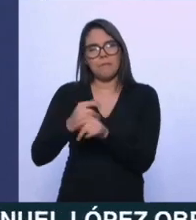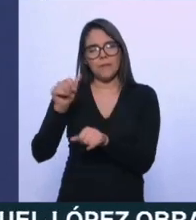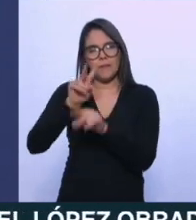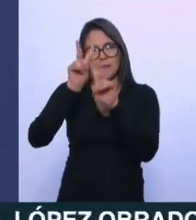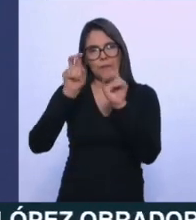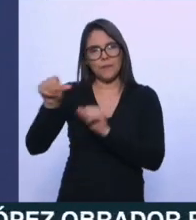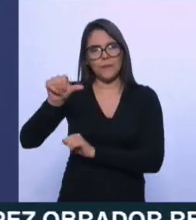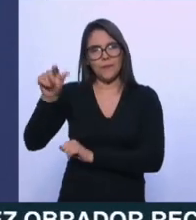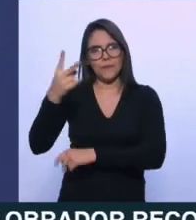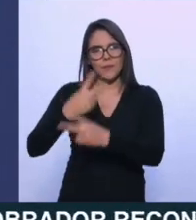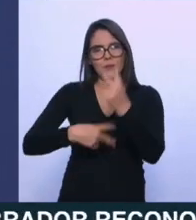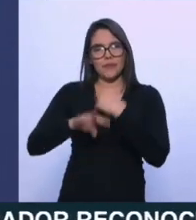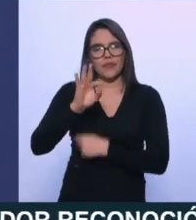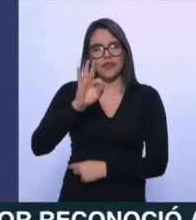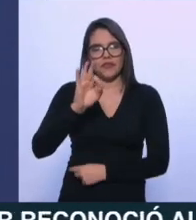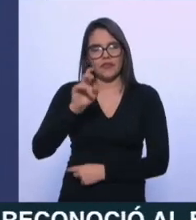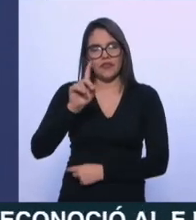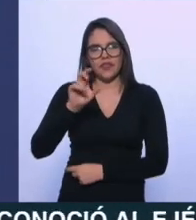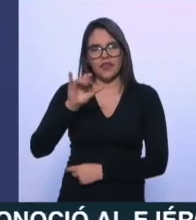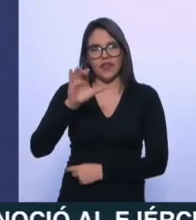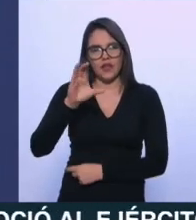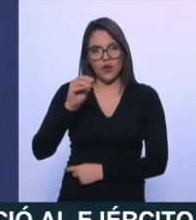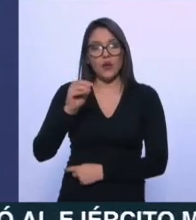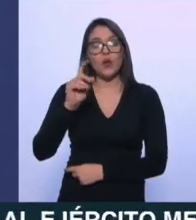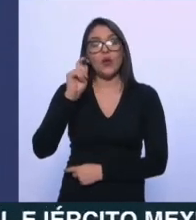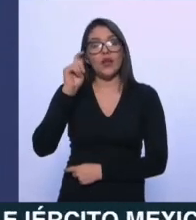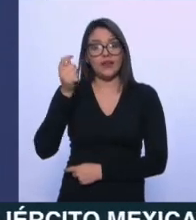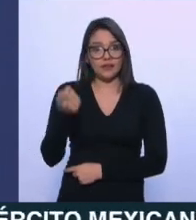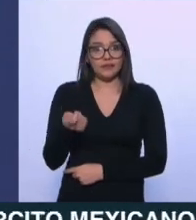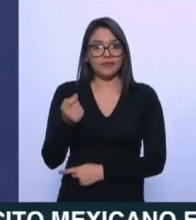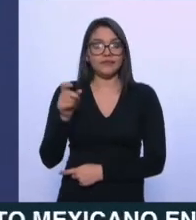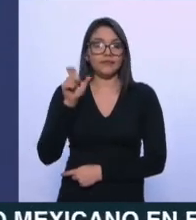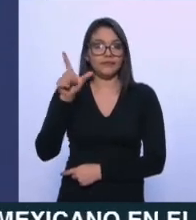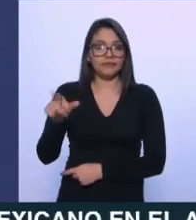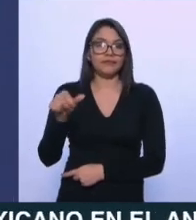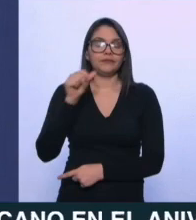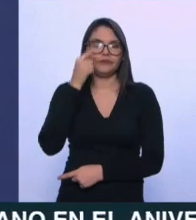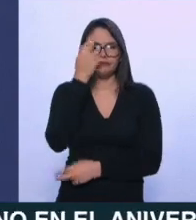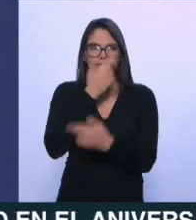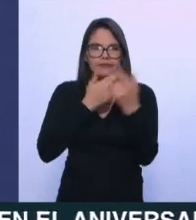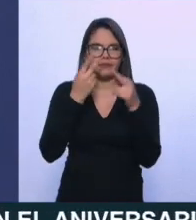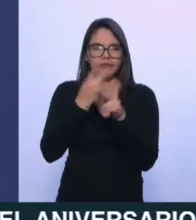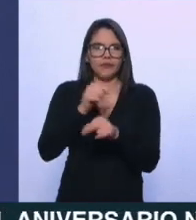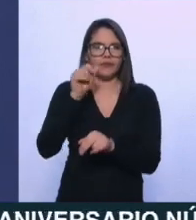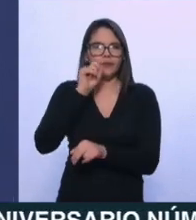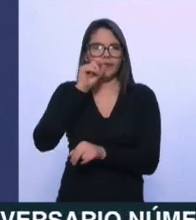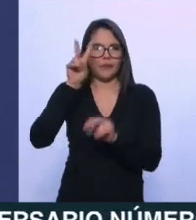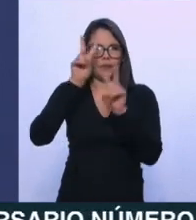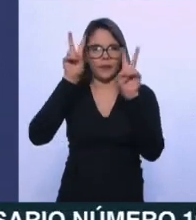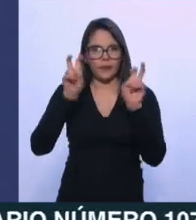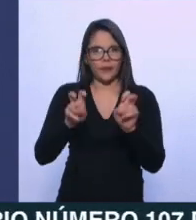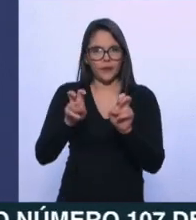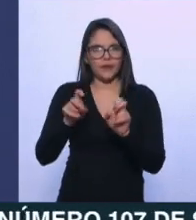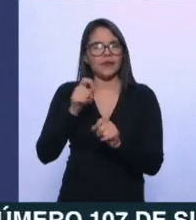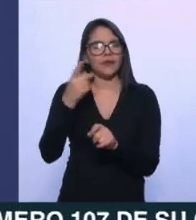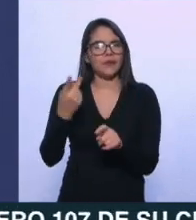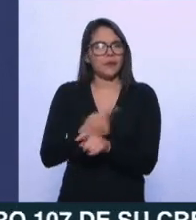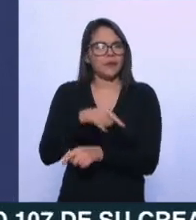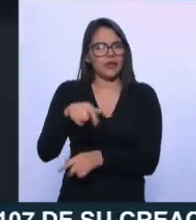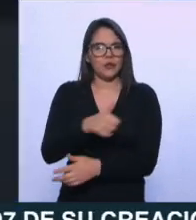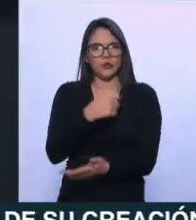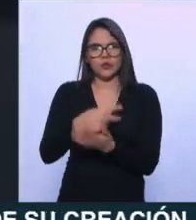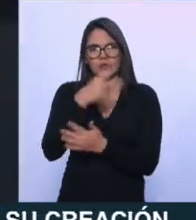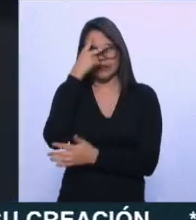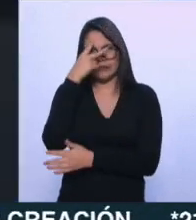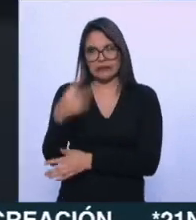Esta noche nos acompaña Federico Taboada, urbanista, y con él estaremos analizando este tema, la situación del transporte, Federico, en la ciudad, que vaya,